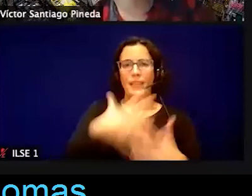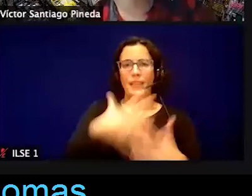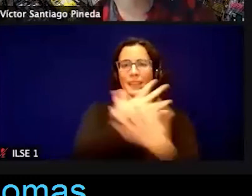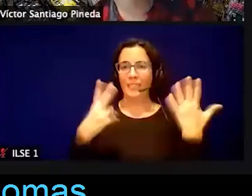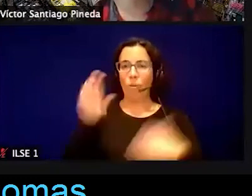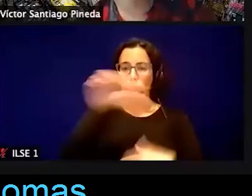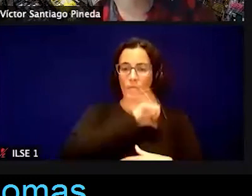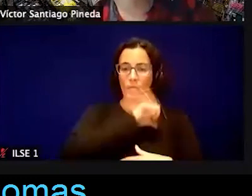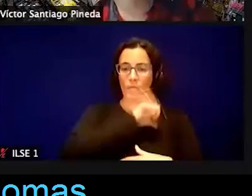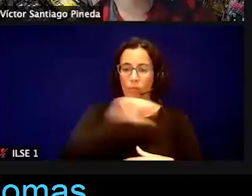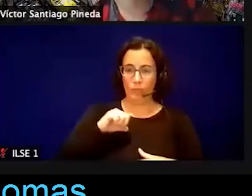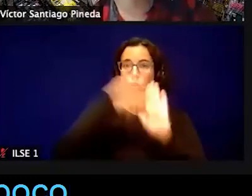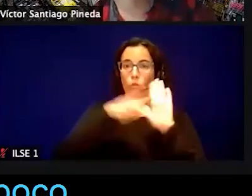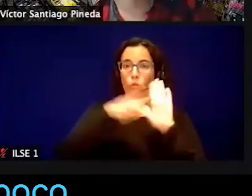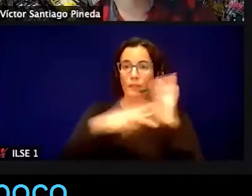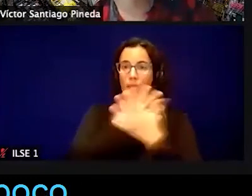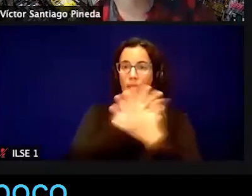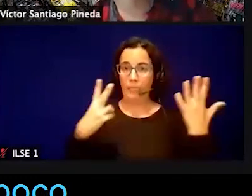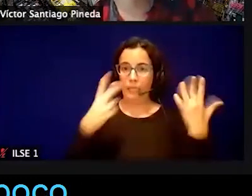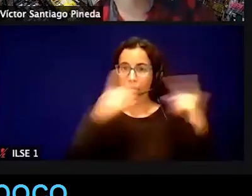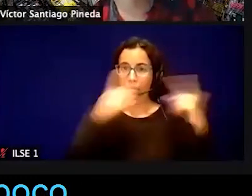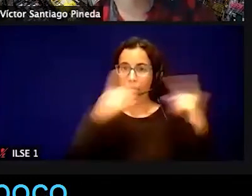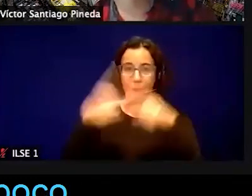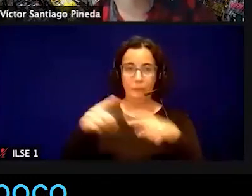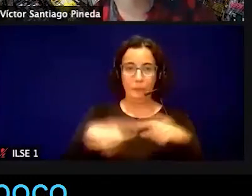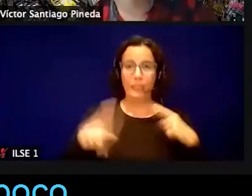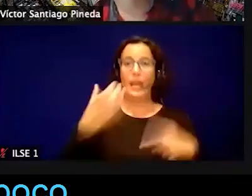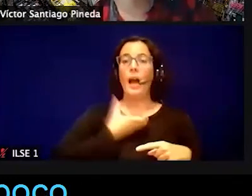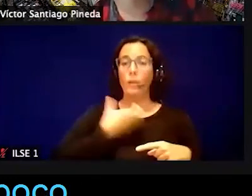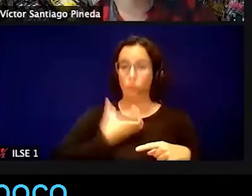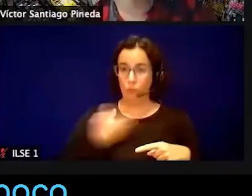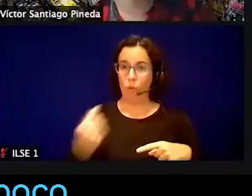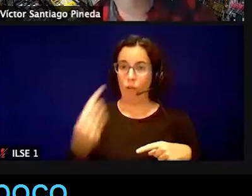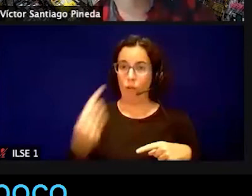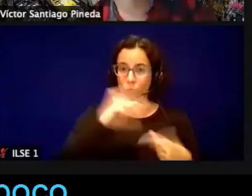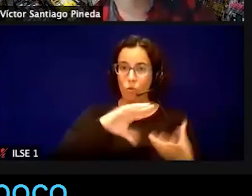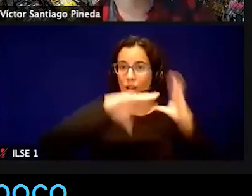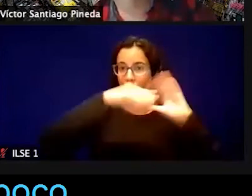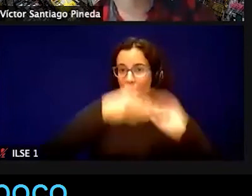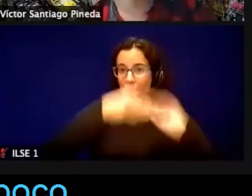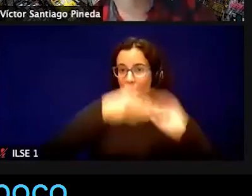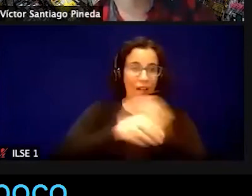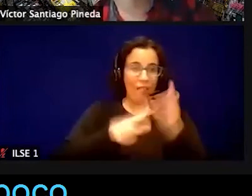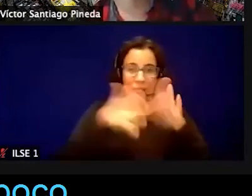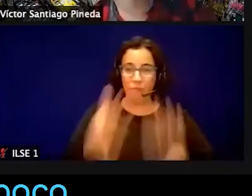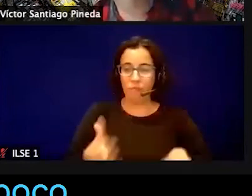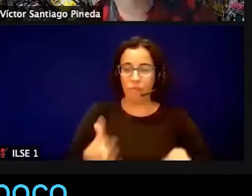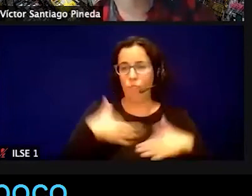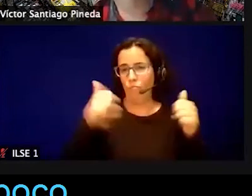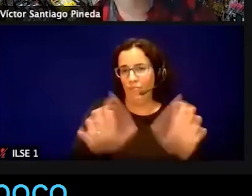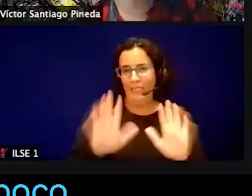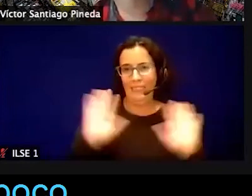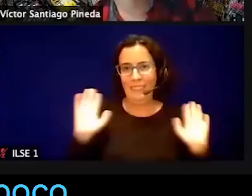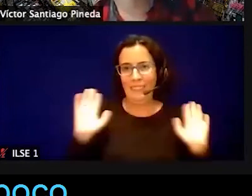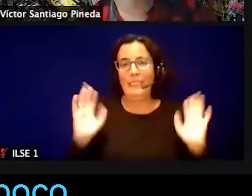normativas distintas y cada ayuntamiento también las aplica como un poco con normativas particulares y tal. Entonces, hay veces